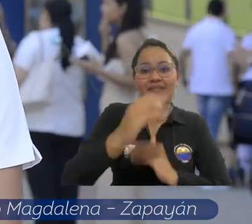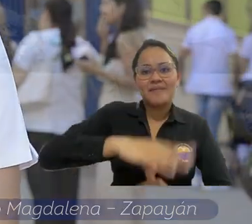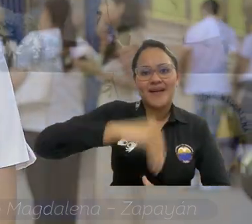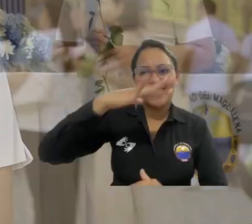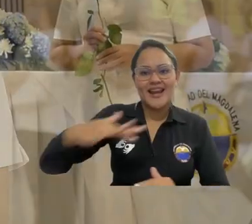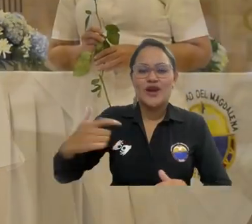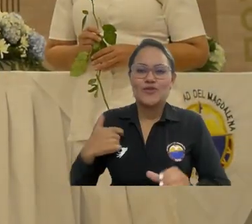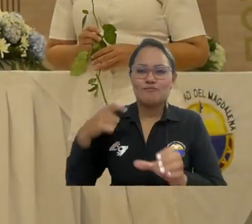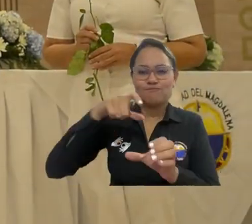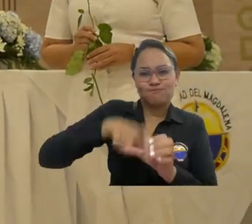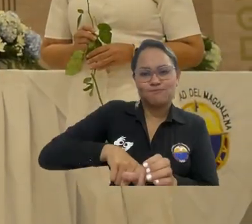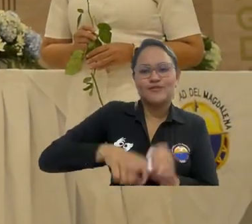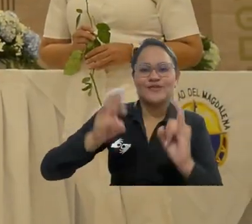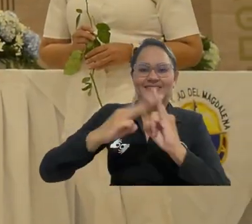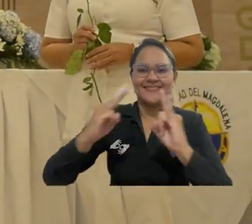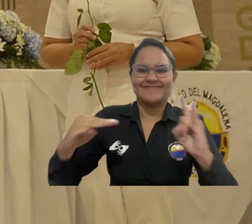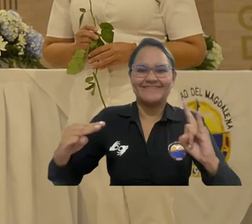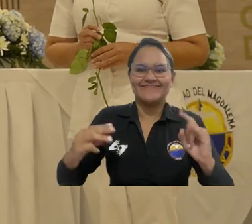la universidad.